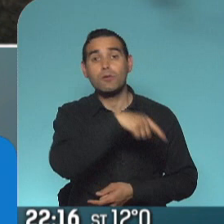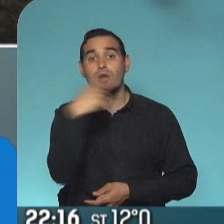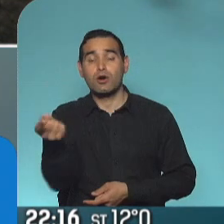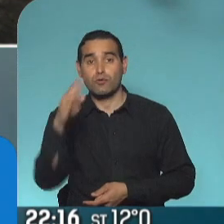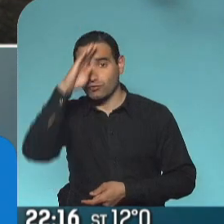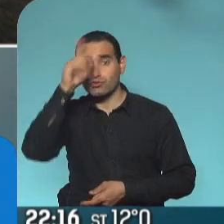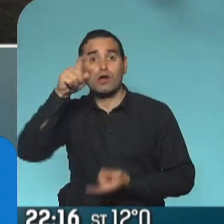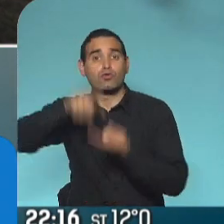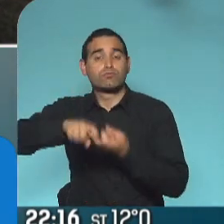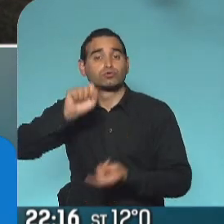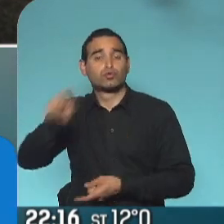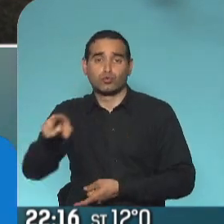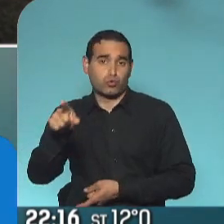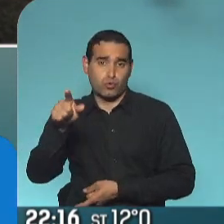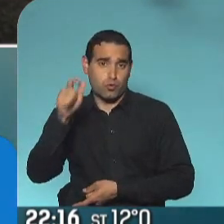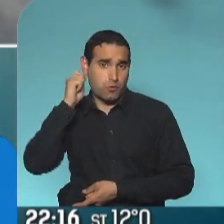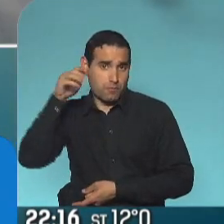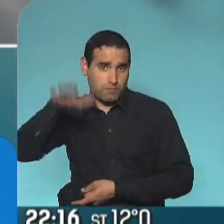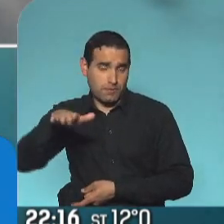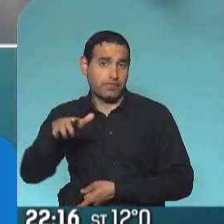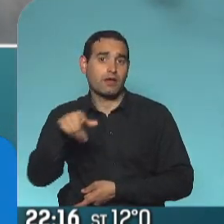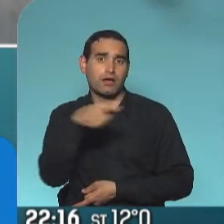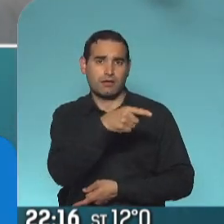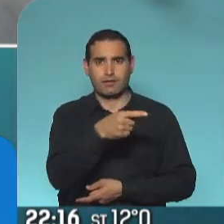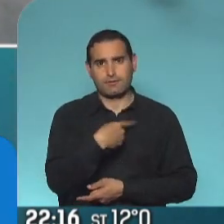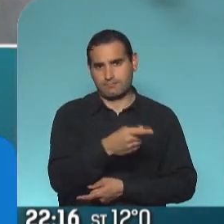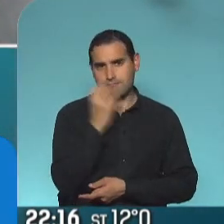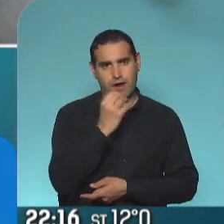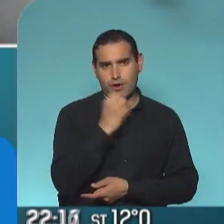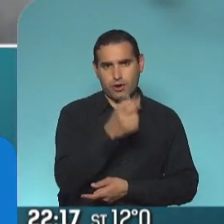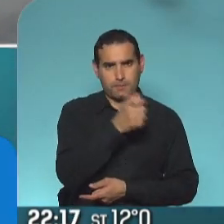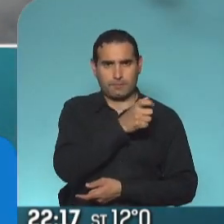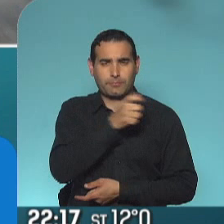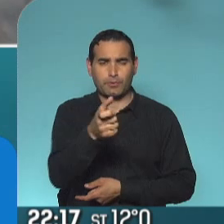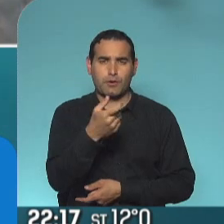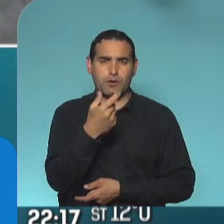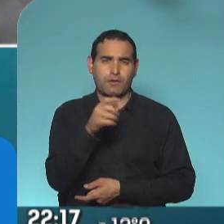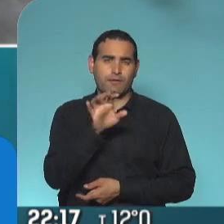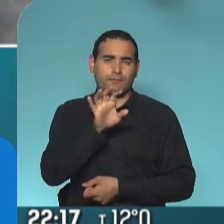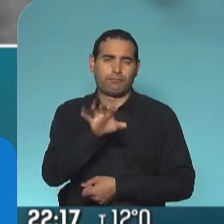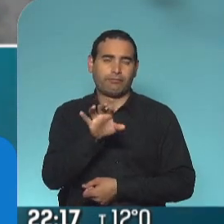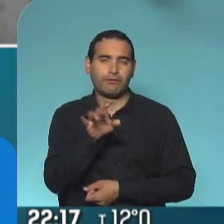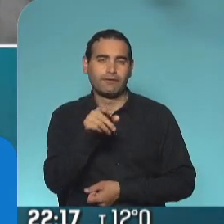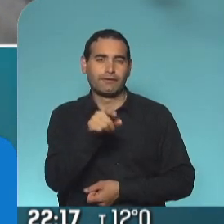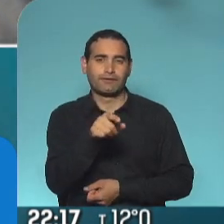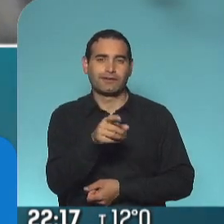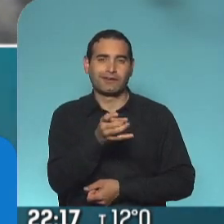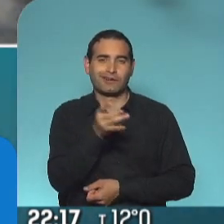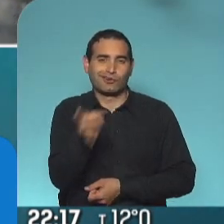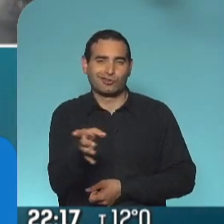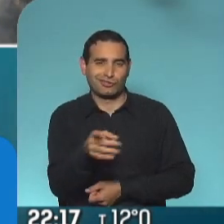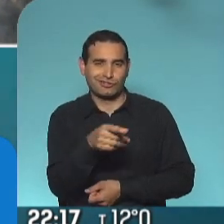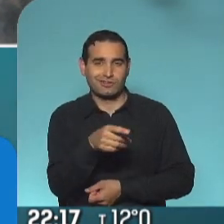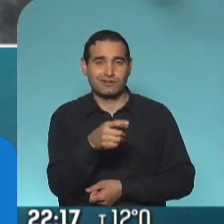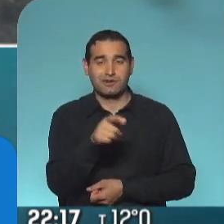esposa de Bolsonaro. Macron participó y se hizo eco de esto con una broma, con no humille y dándole